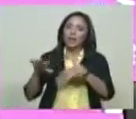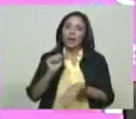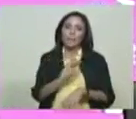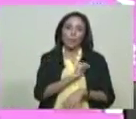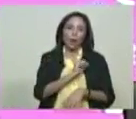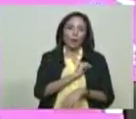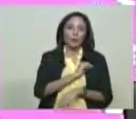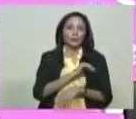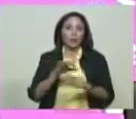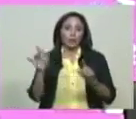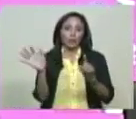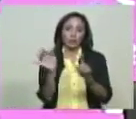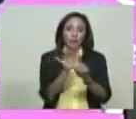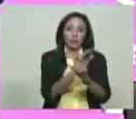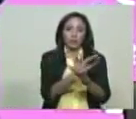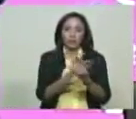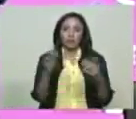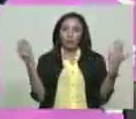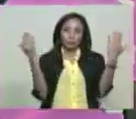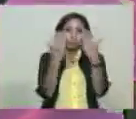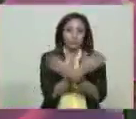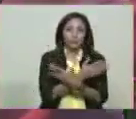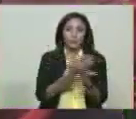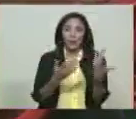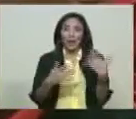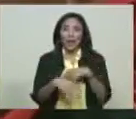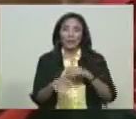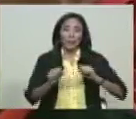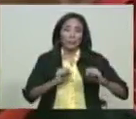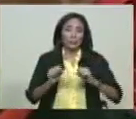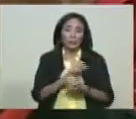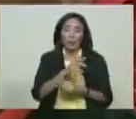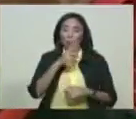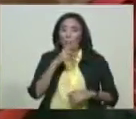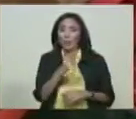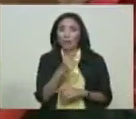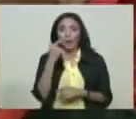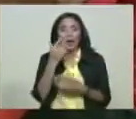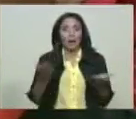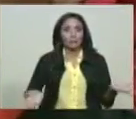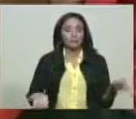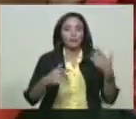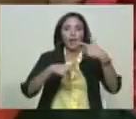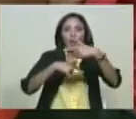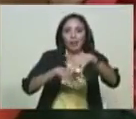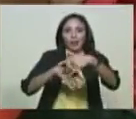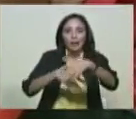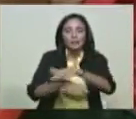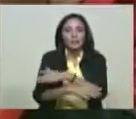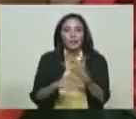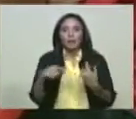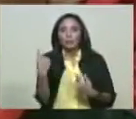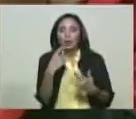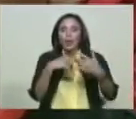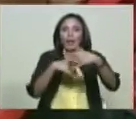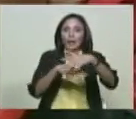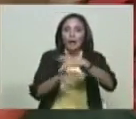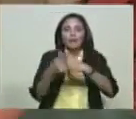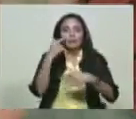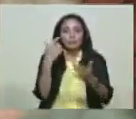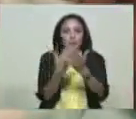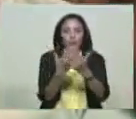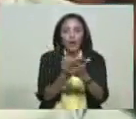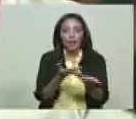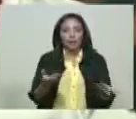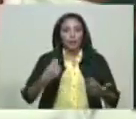confundió se desmovilizó y hubo que salir casi solo a las calles a decir aquí estamos